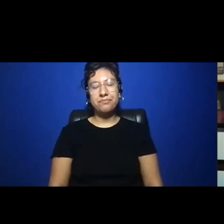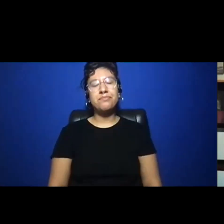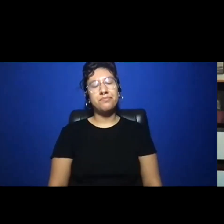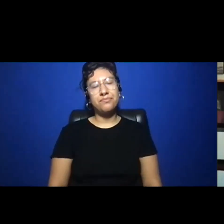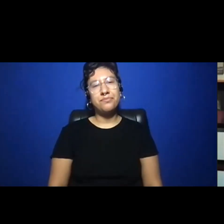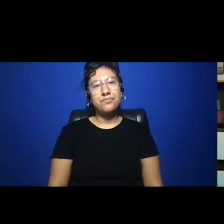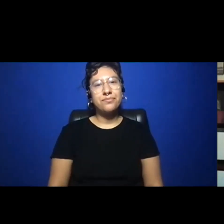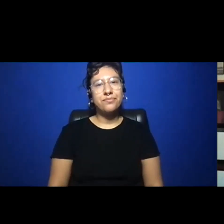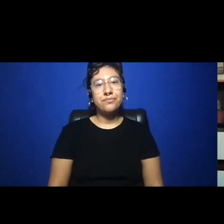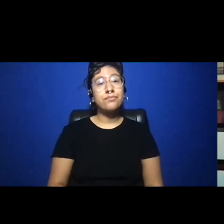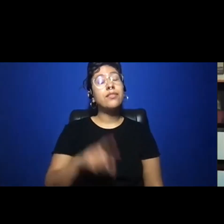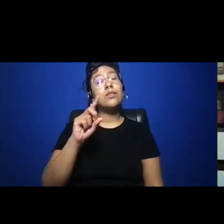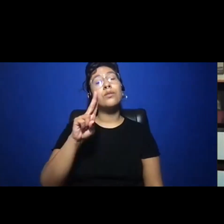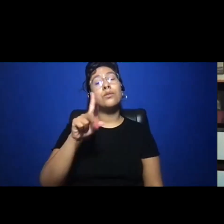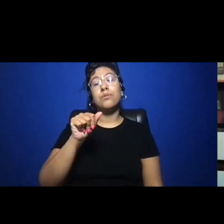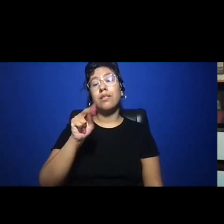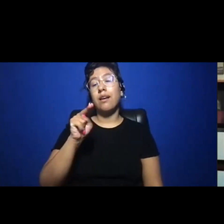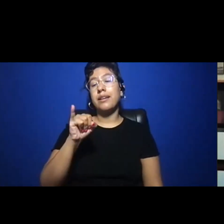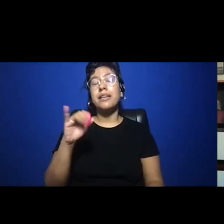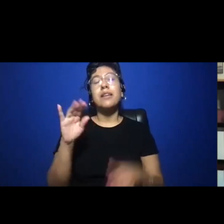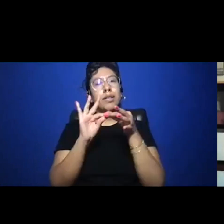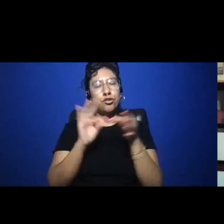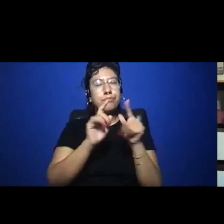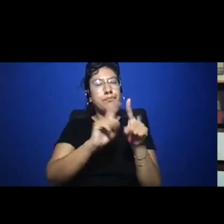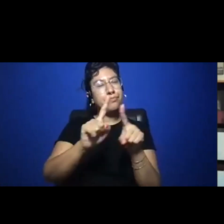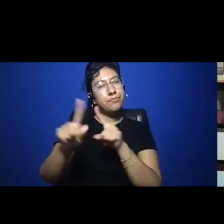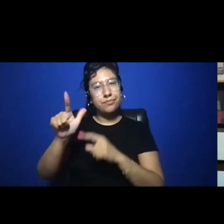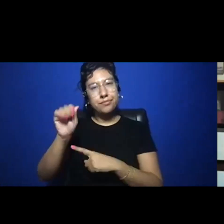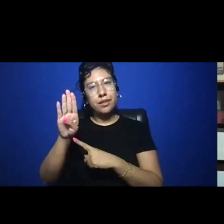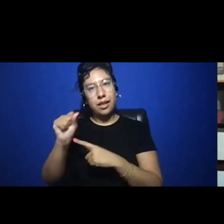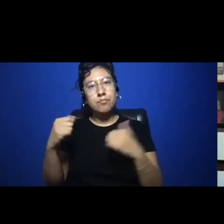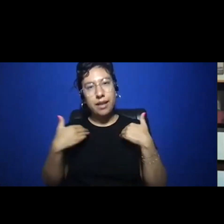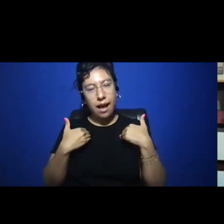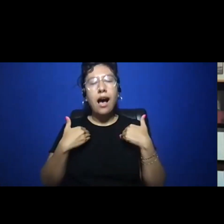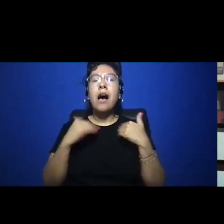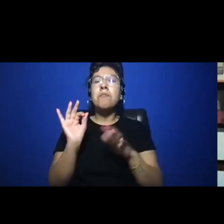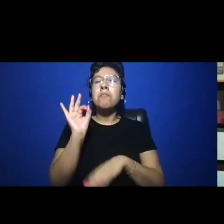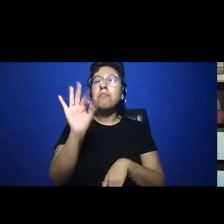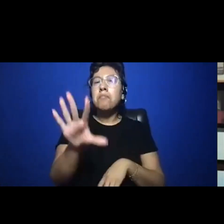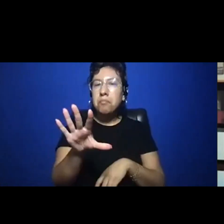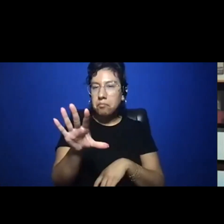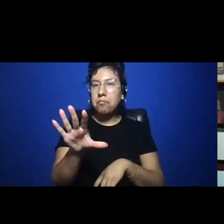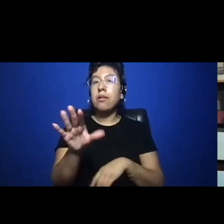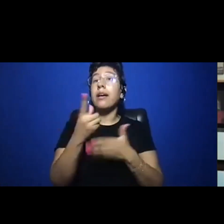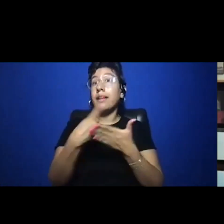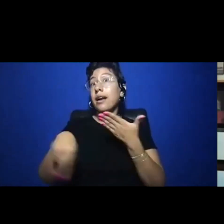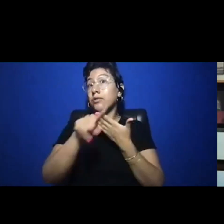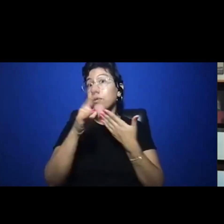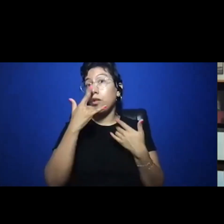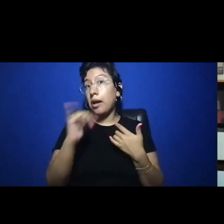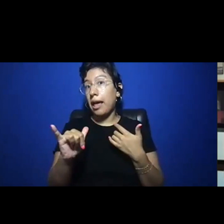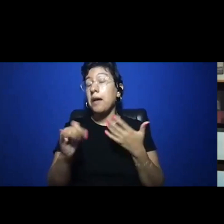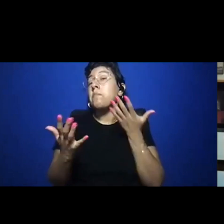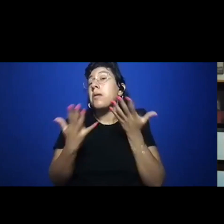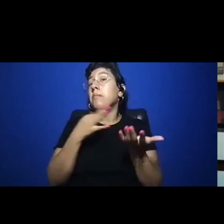ustedes aquí otra vez. Dulani mencionó que hay laboratorios adicionales y quería decirles un poco de la semana